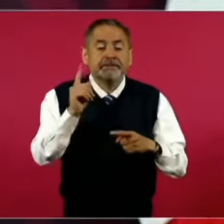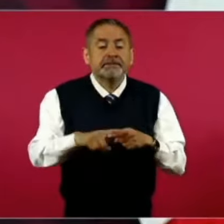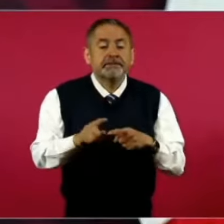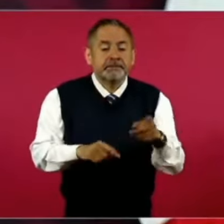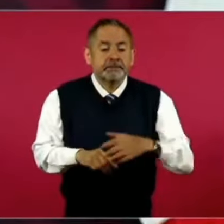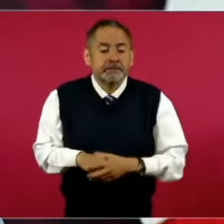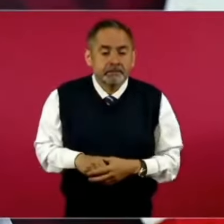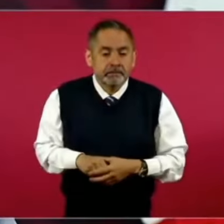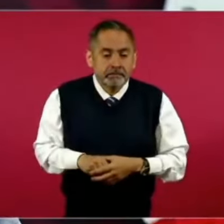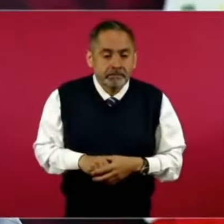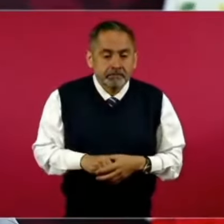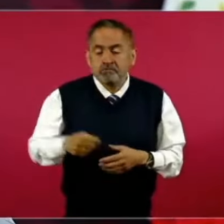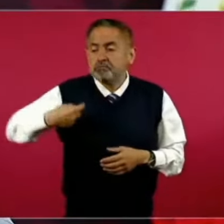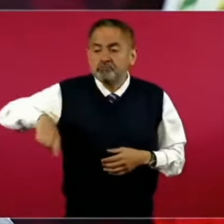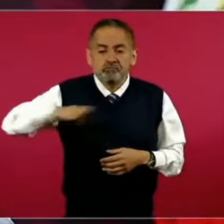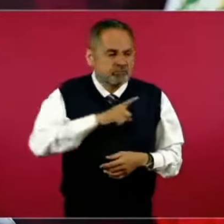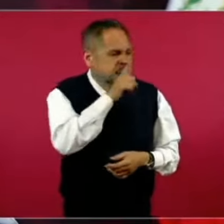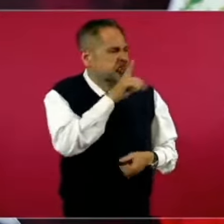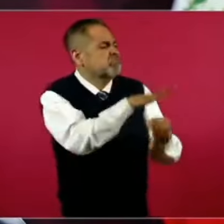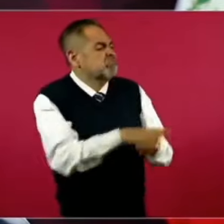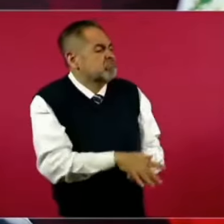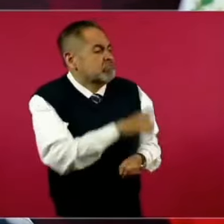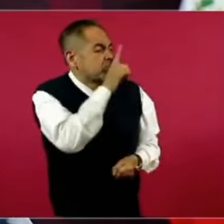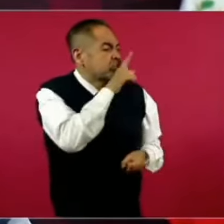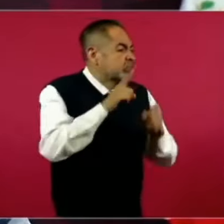que no haya represión.